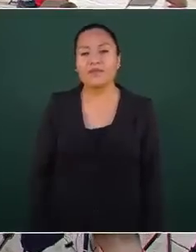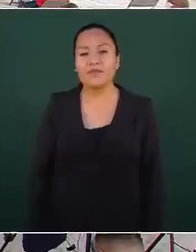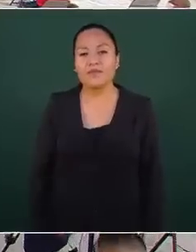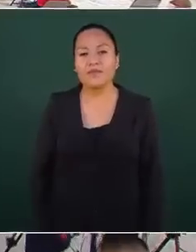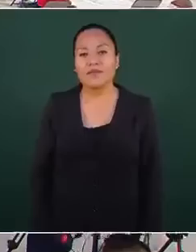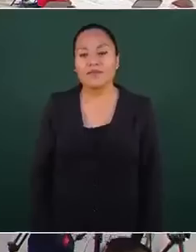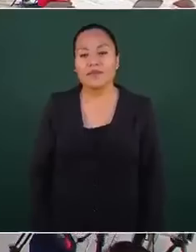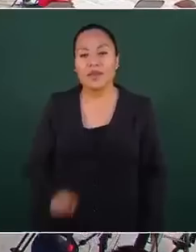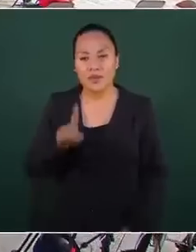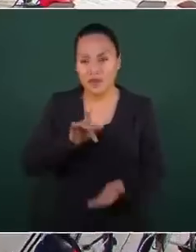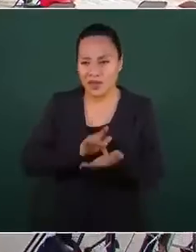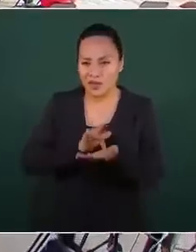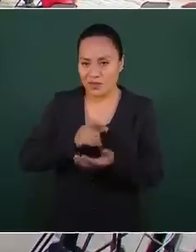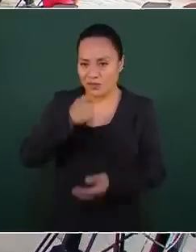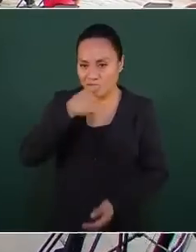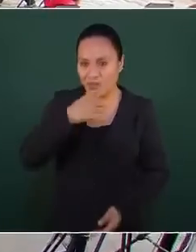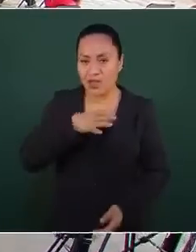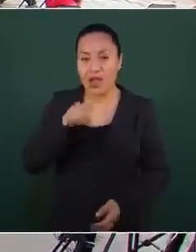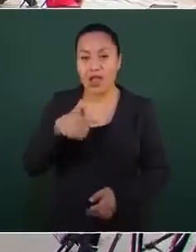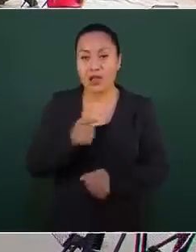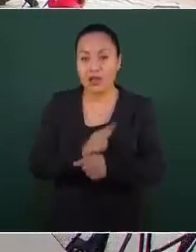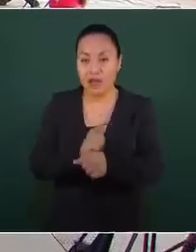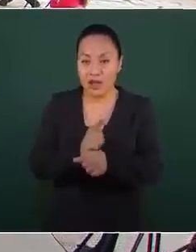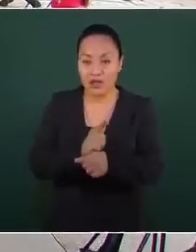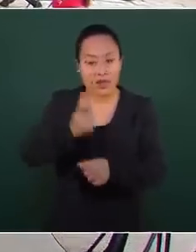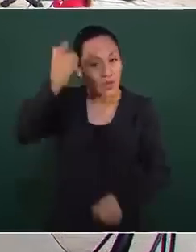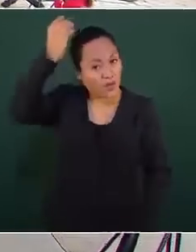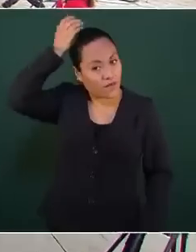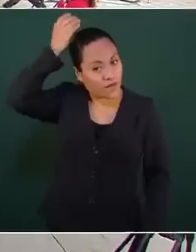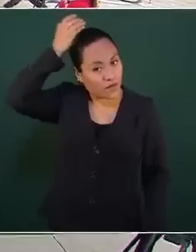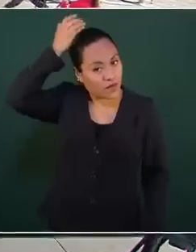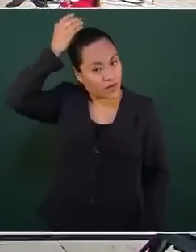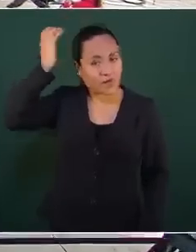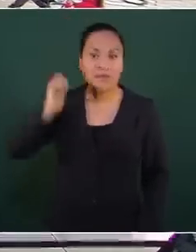una de medicina. Luego, licenciatura en enfermería